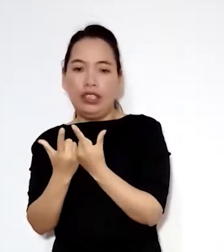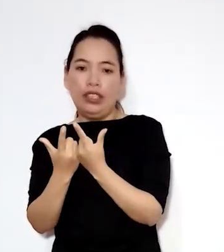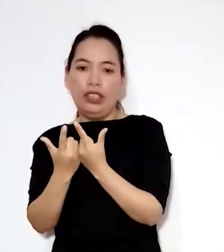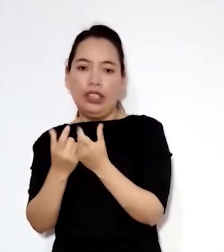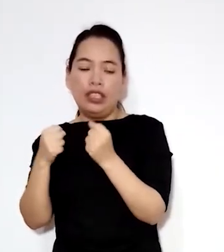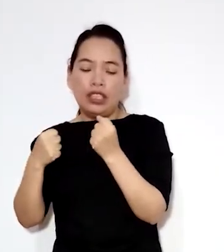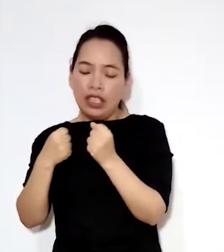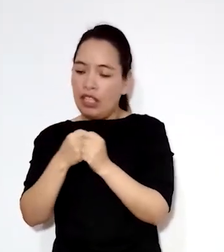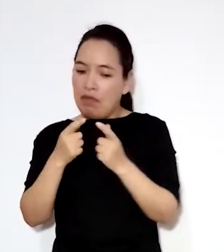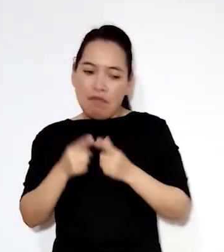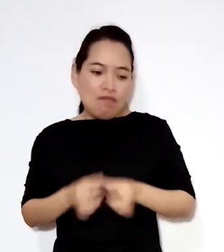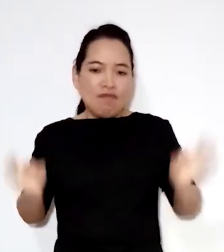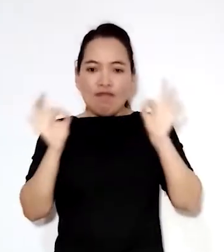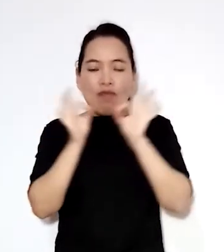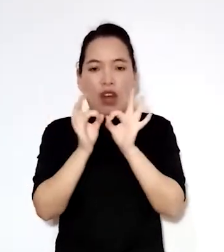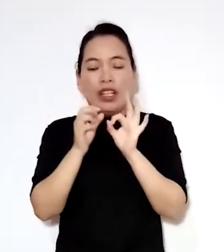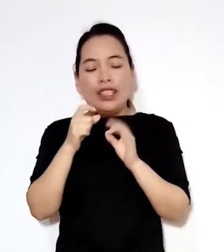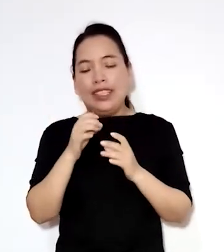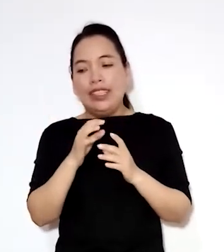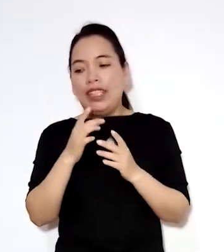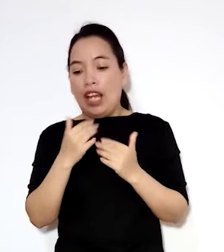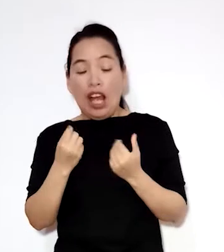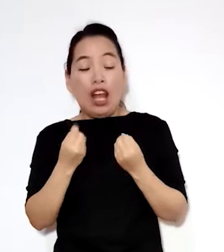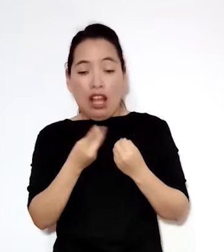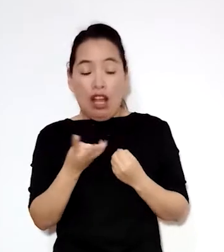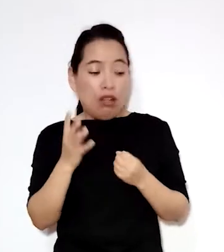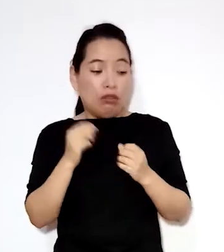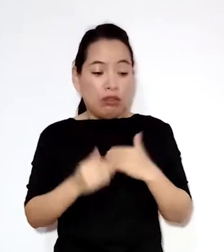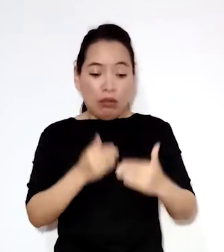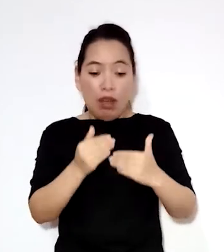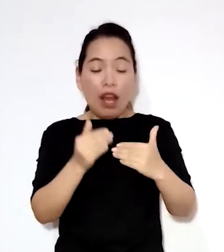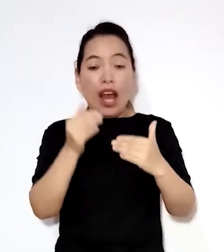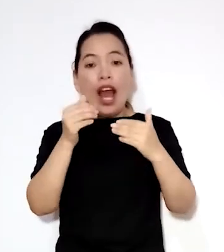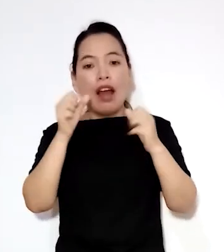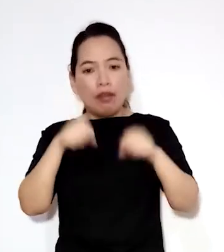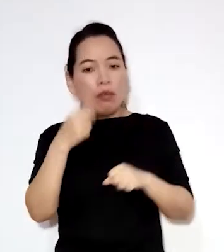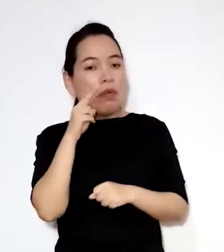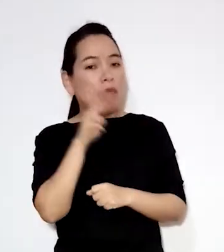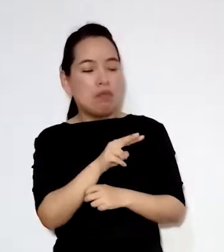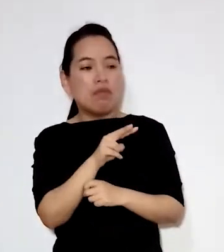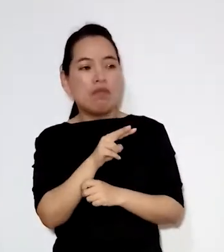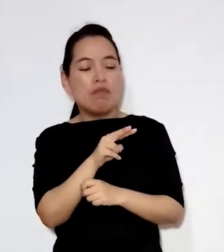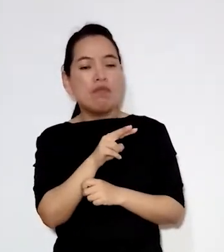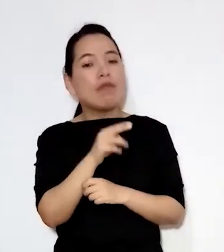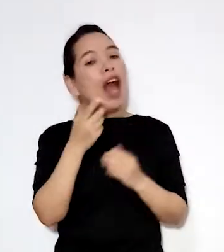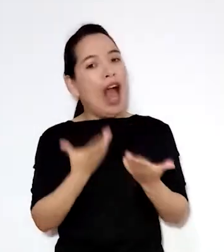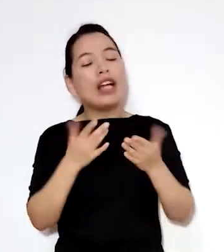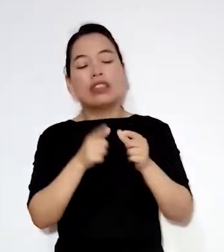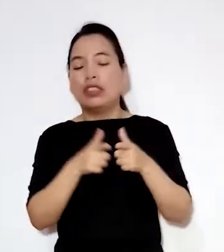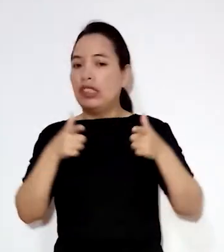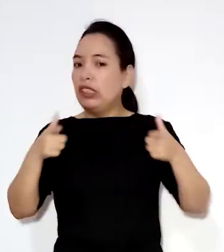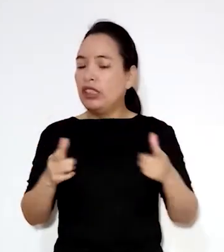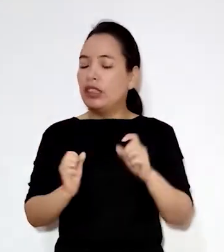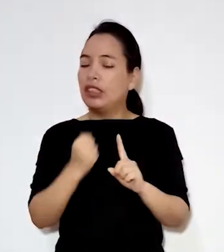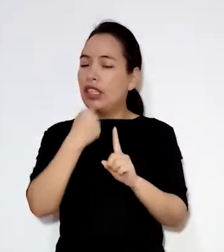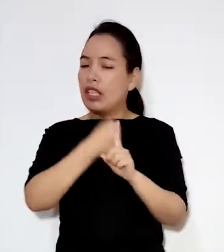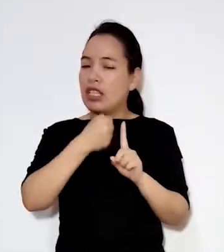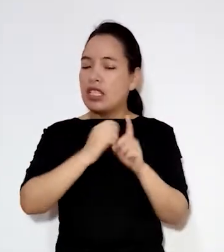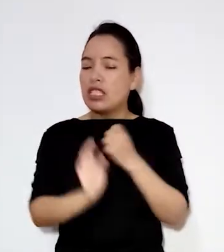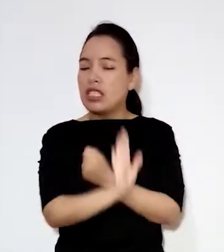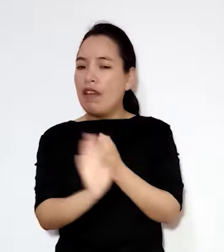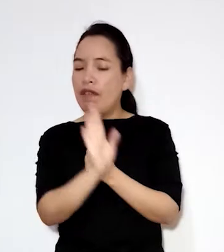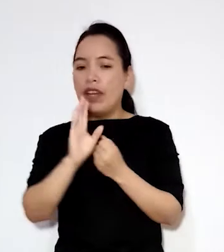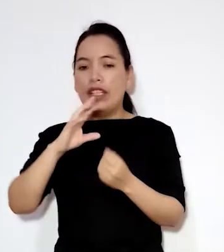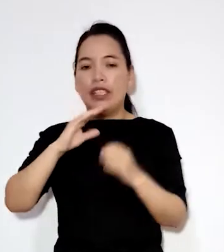Importantísimos notar que algunos avances realmente se pudieron observar. Hay una amplia defensa de la escuela